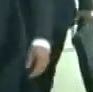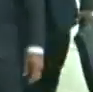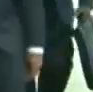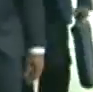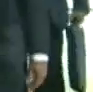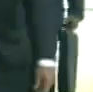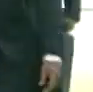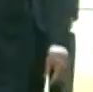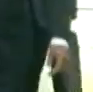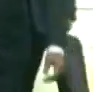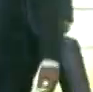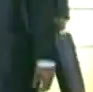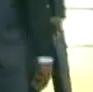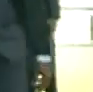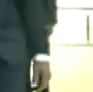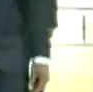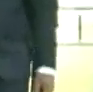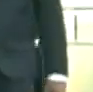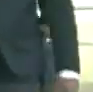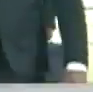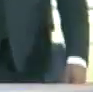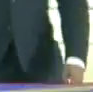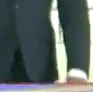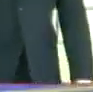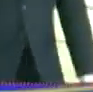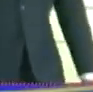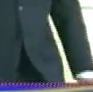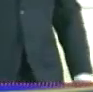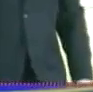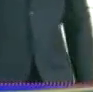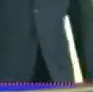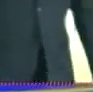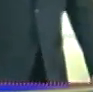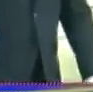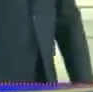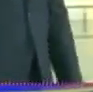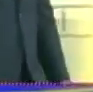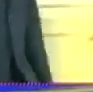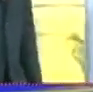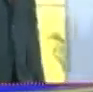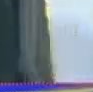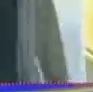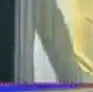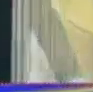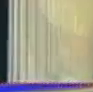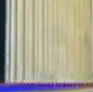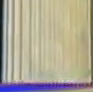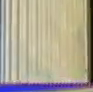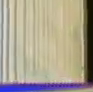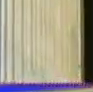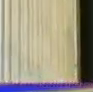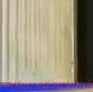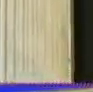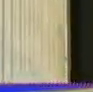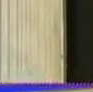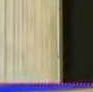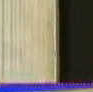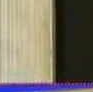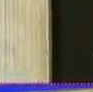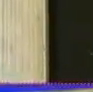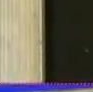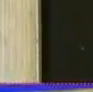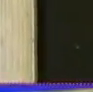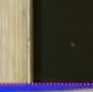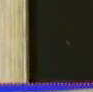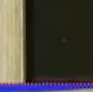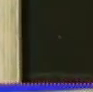Flores de Maduro, llega para liderar el acto de conmemoración de los 200 años del fallecimiento del ilustre Juan Germán Roscio Nieves.